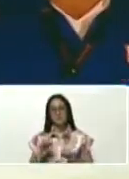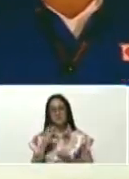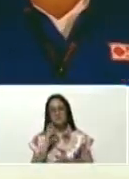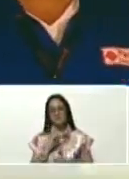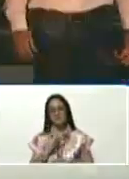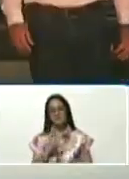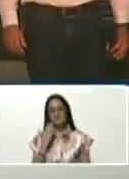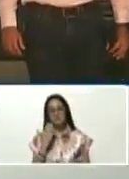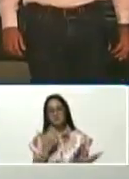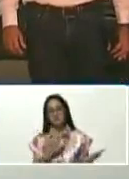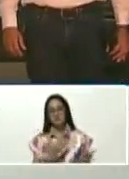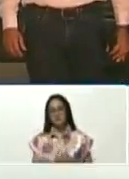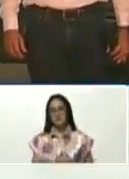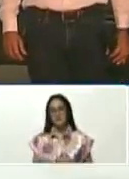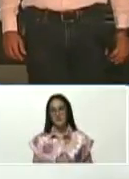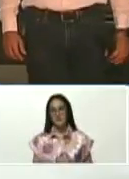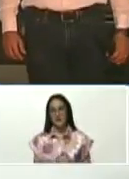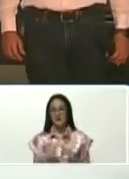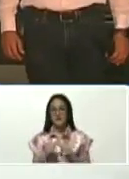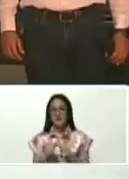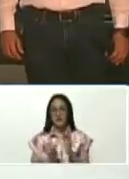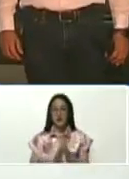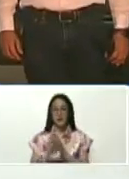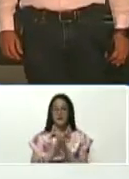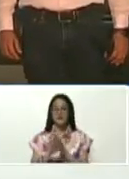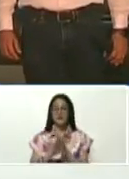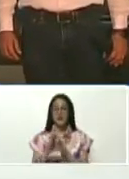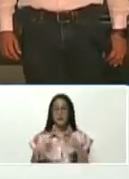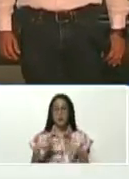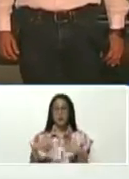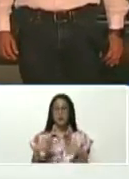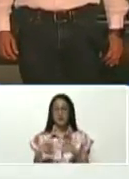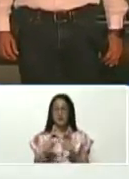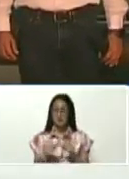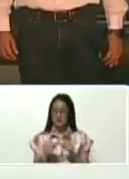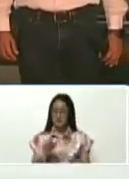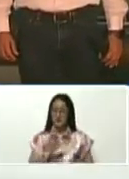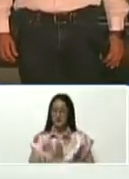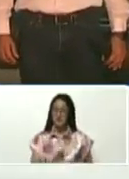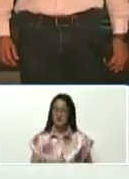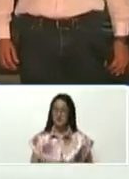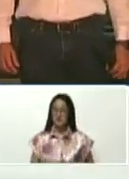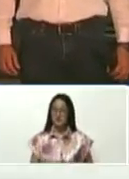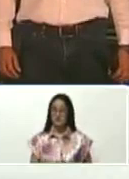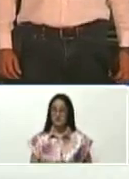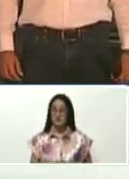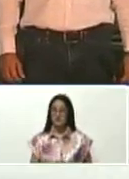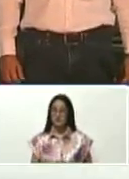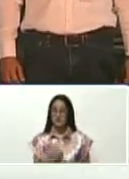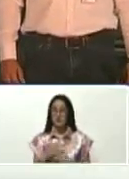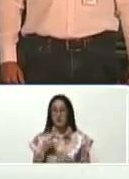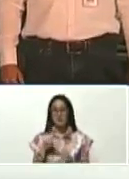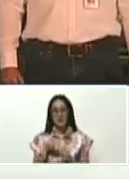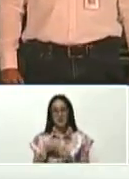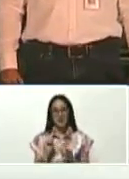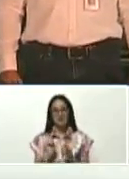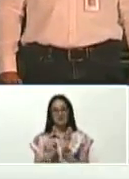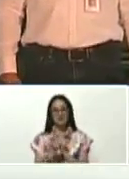Bueno, seguir avanzando, pues. Produciendo. Y así como Pequivén se está